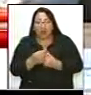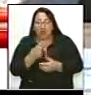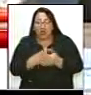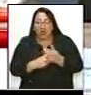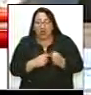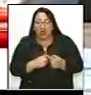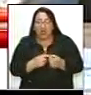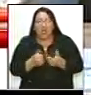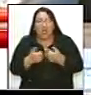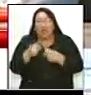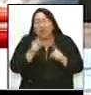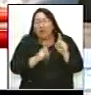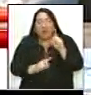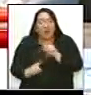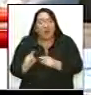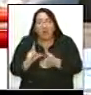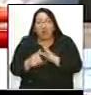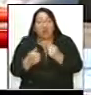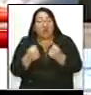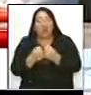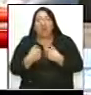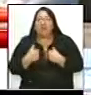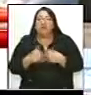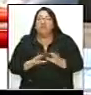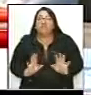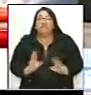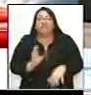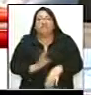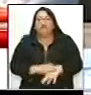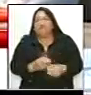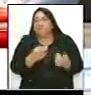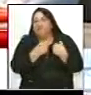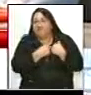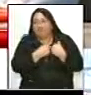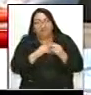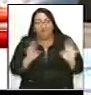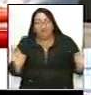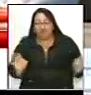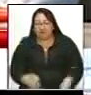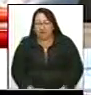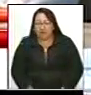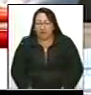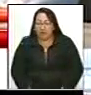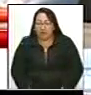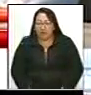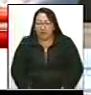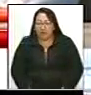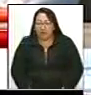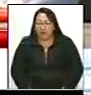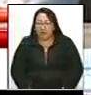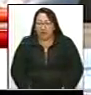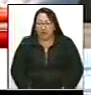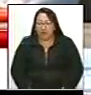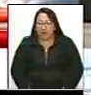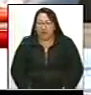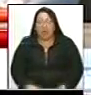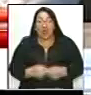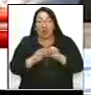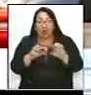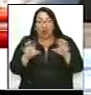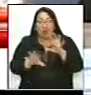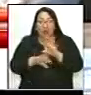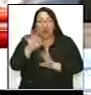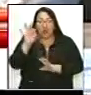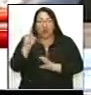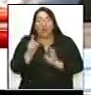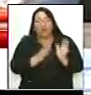enamoraron para estar en las listas y luego se pelearon, no es nuestra responsabilidad. El pueblo nos trajo aquí bajo una determinada,